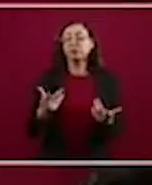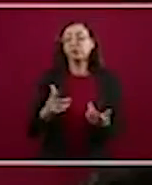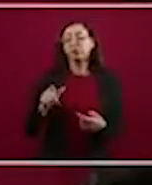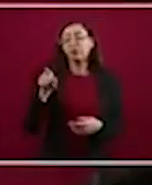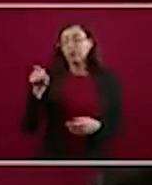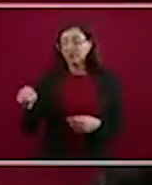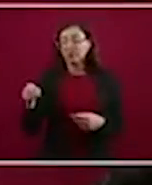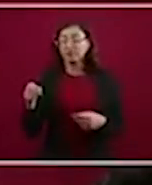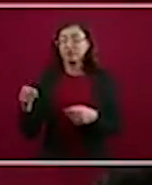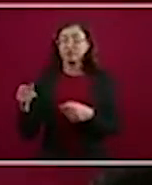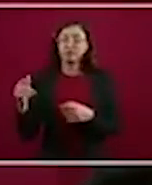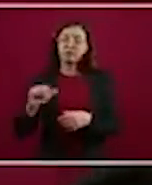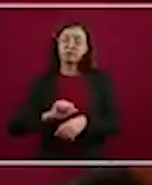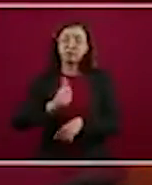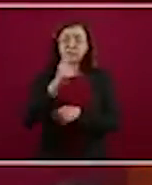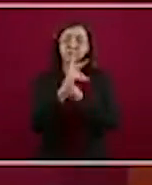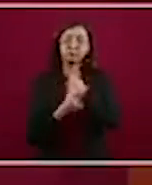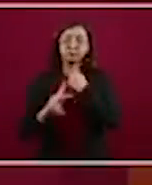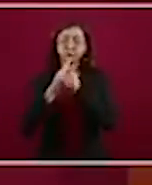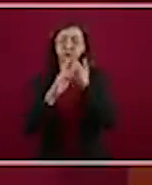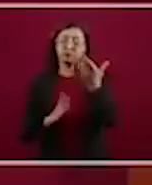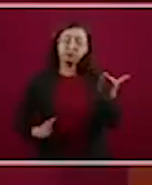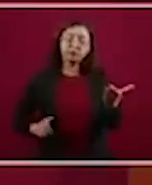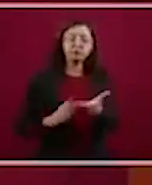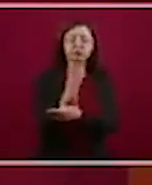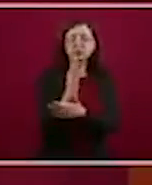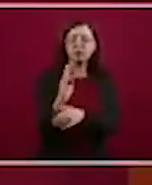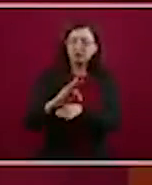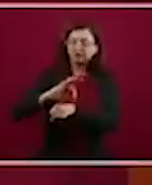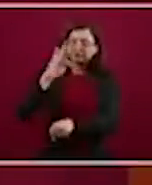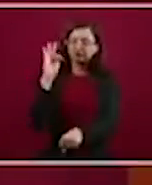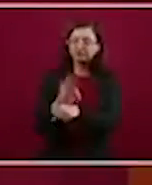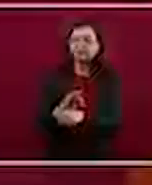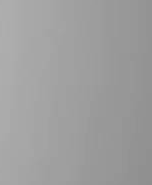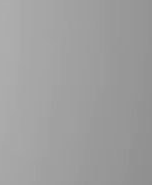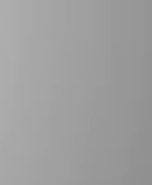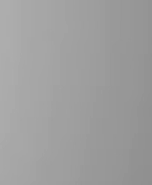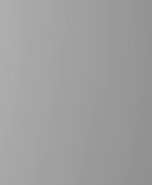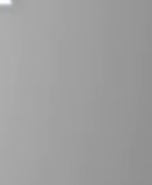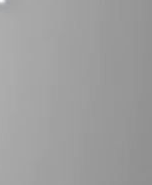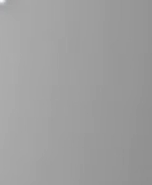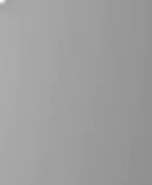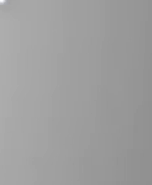internacionales voz informativa luís enrique sánchez